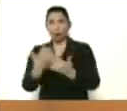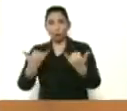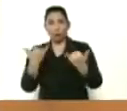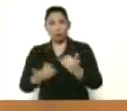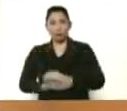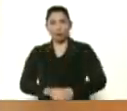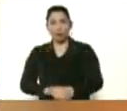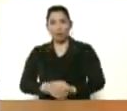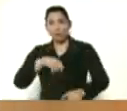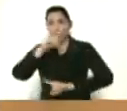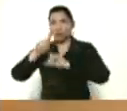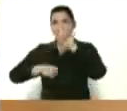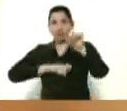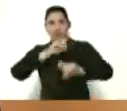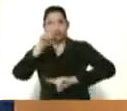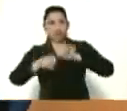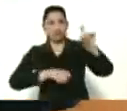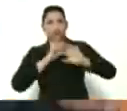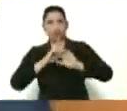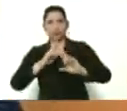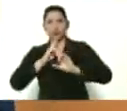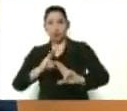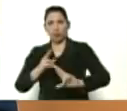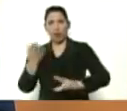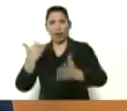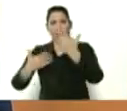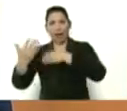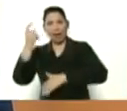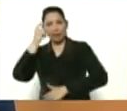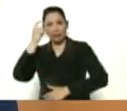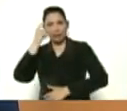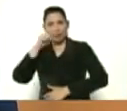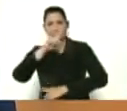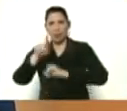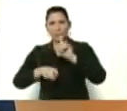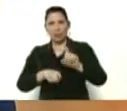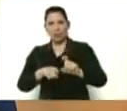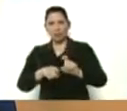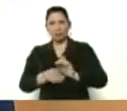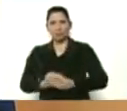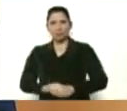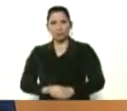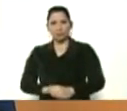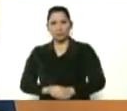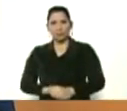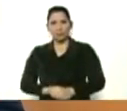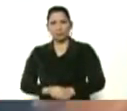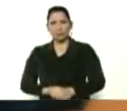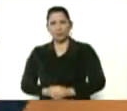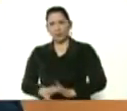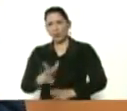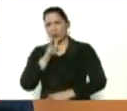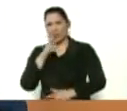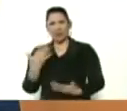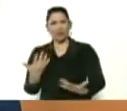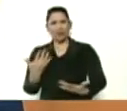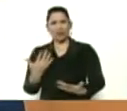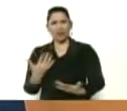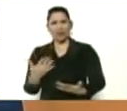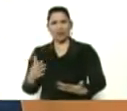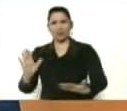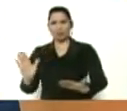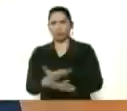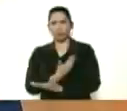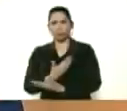de personas contestando. Bueno, hace unos días salió una encuesta que era tan bárbara, Julio, que la sacaron de los medios. Se